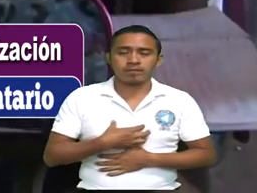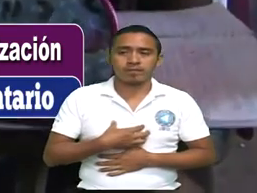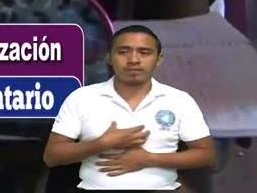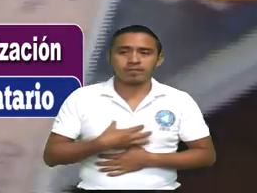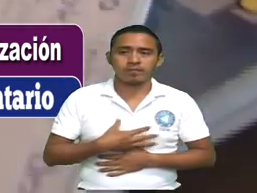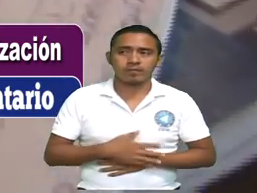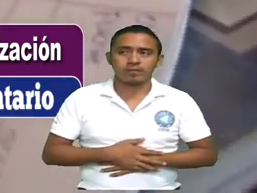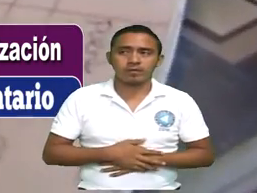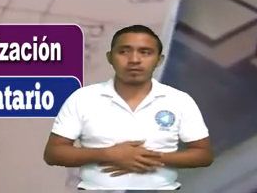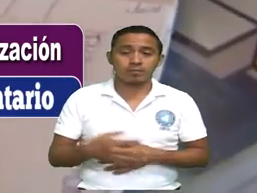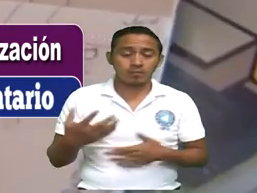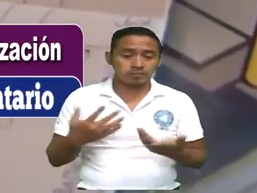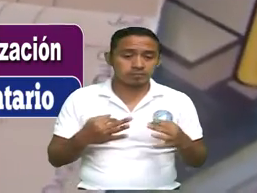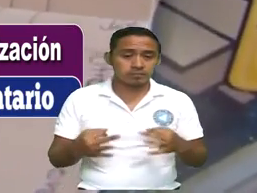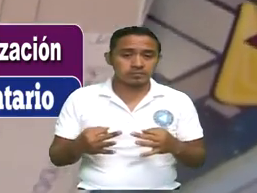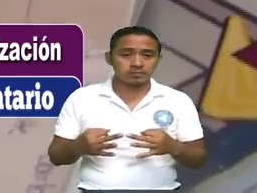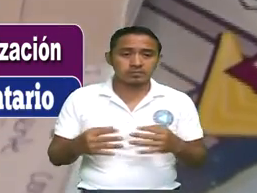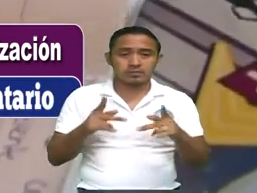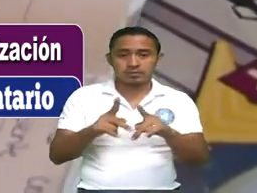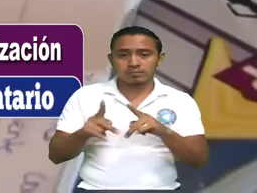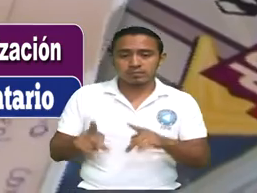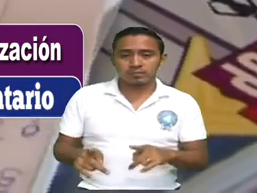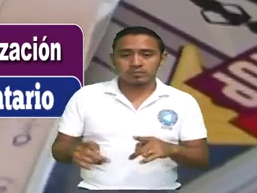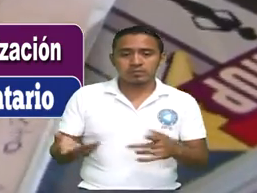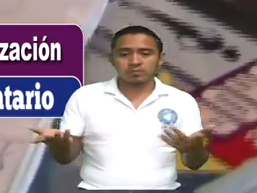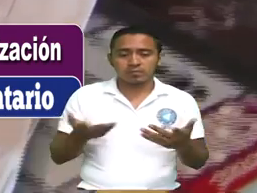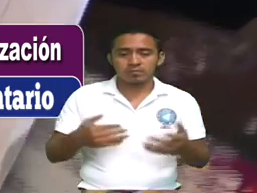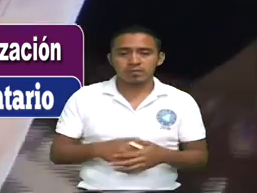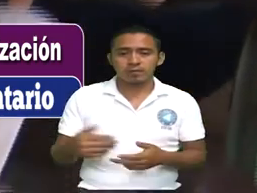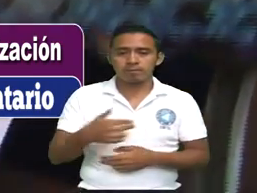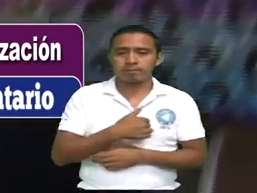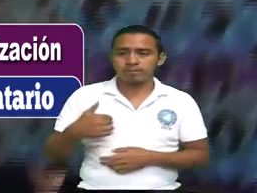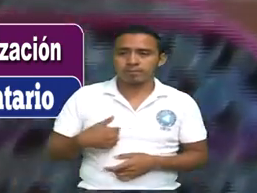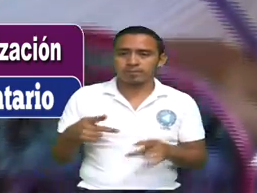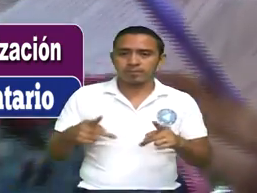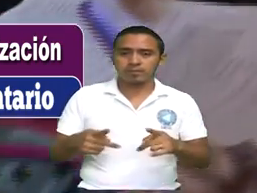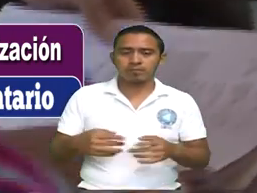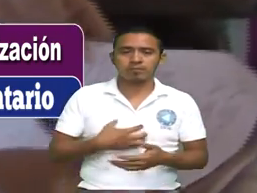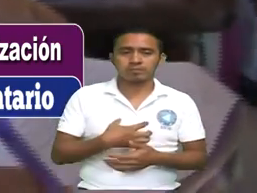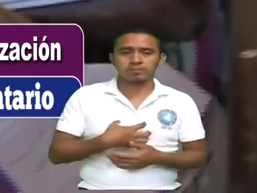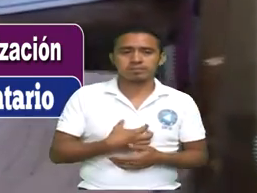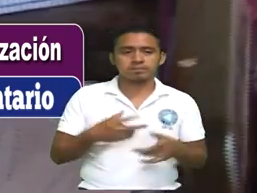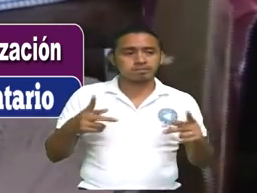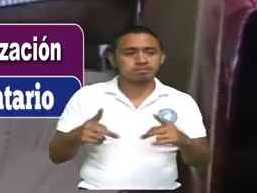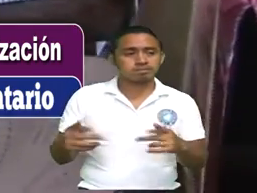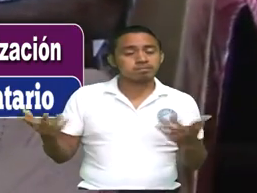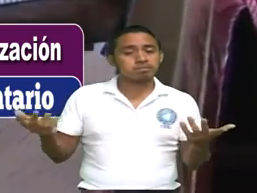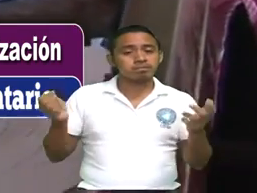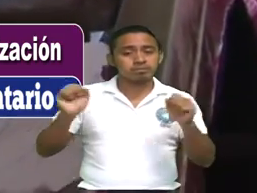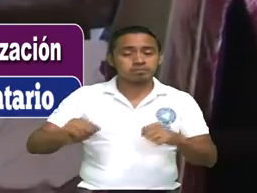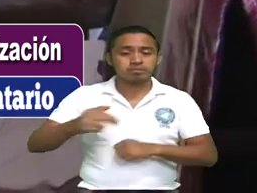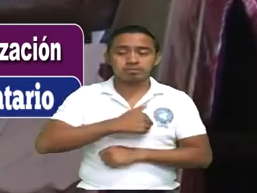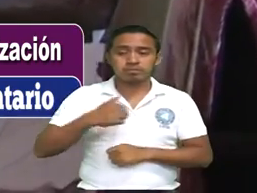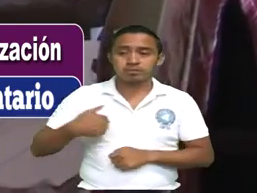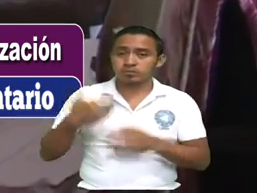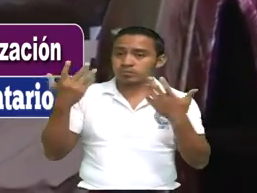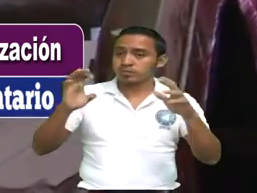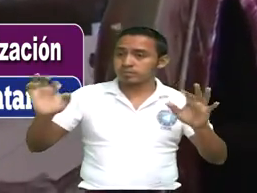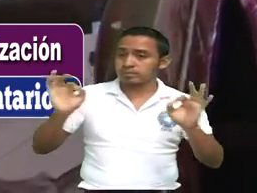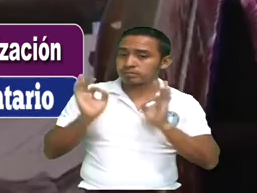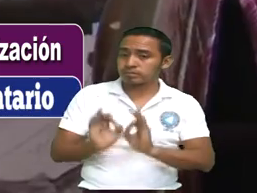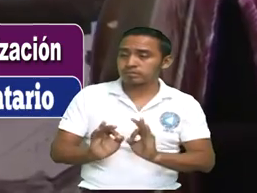también estamos centrados en la persona. Que la persona se desarrolle. Una persona desarrollada puede hacer todo lo